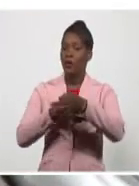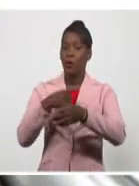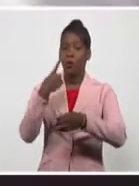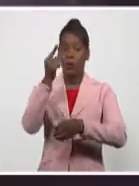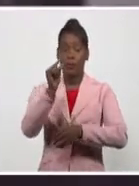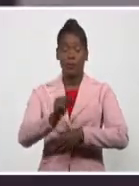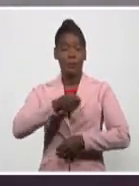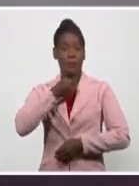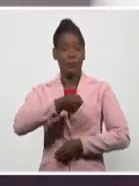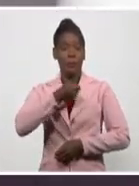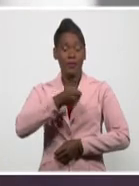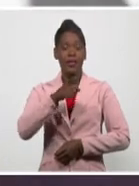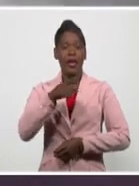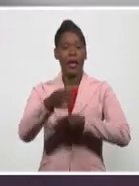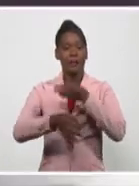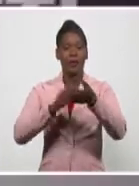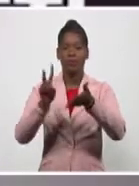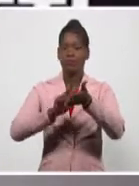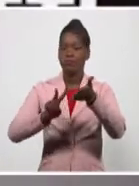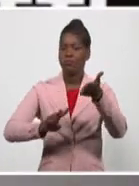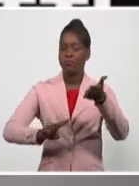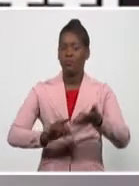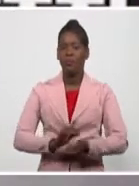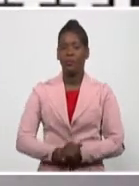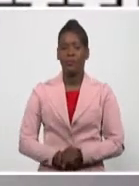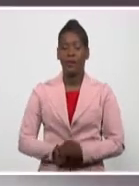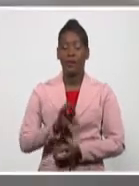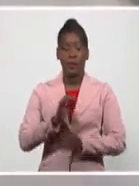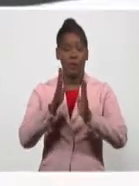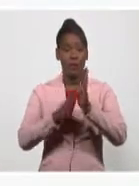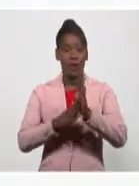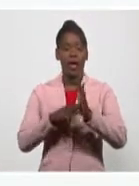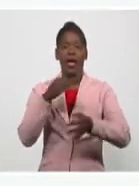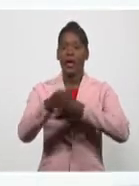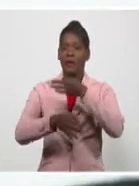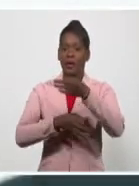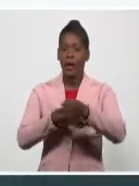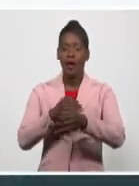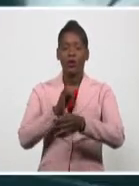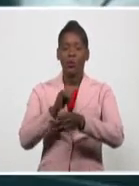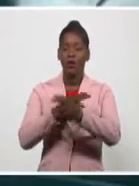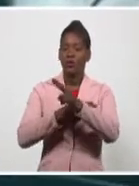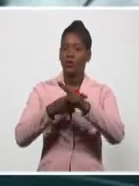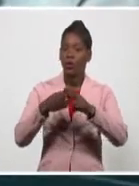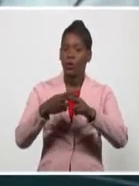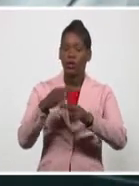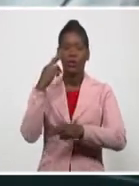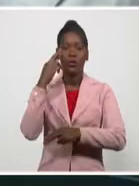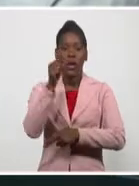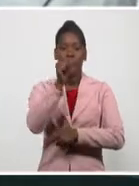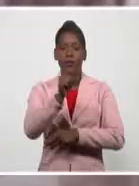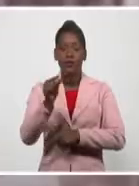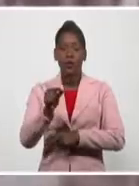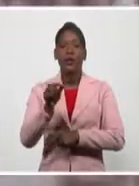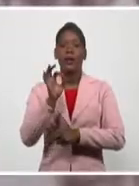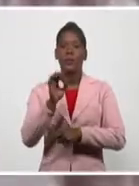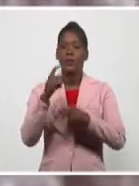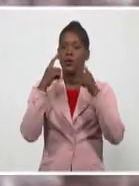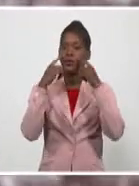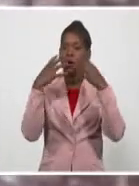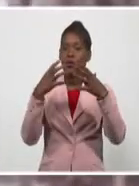Barroso. Ese mismo mes, se dedicaron varias jornadas al centenario del poeta uruguayo Mario Benedetti, figura fundamental de las